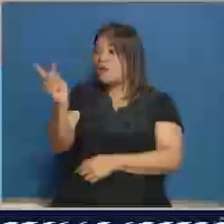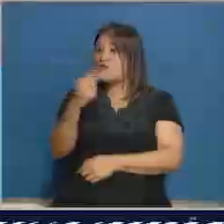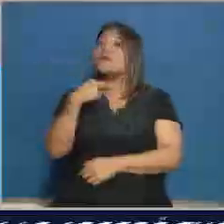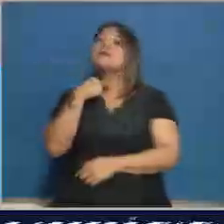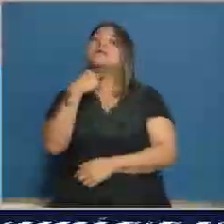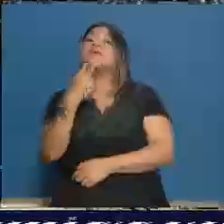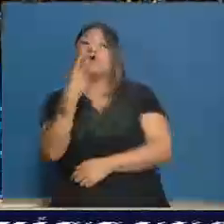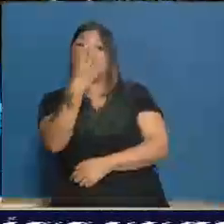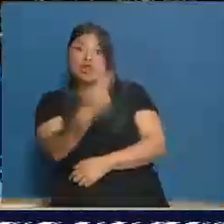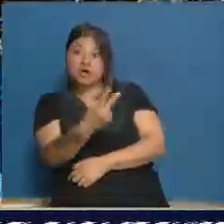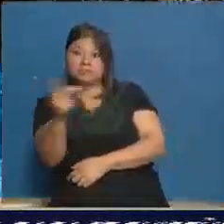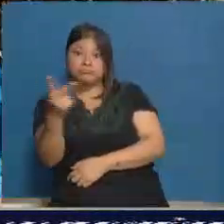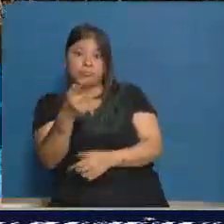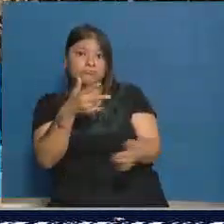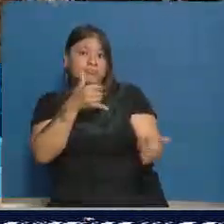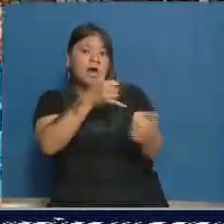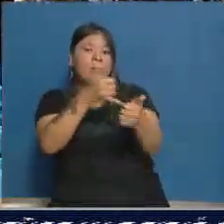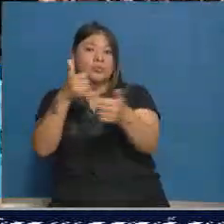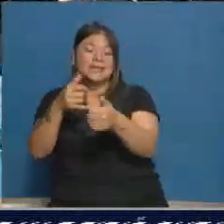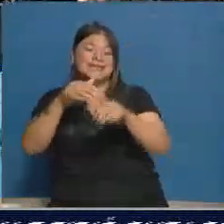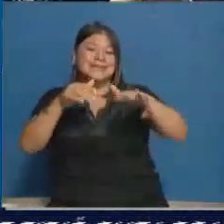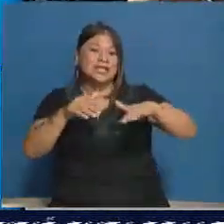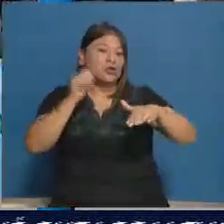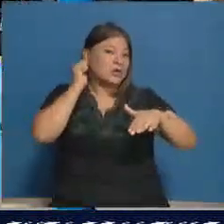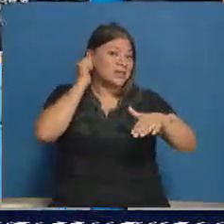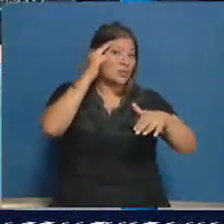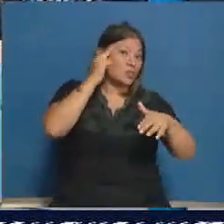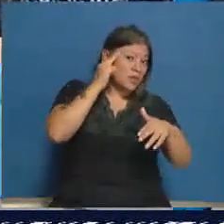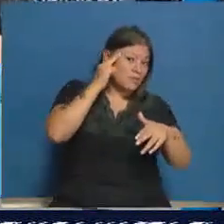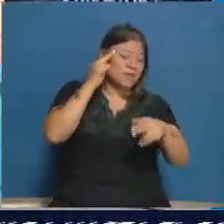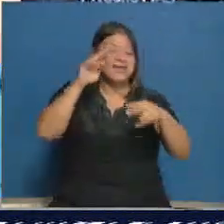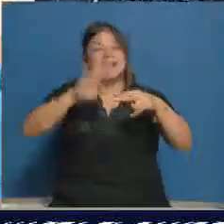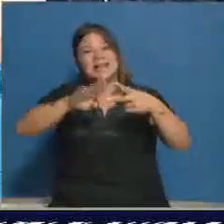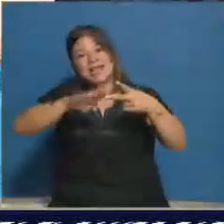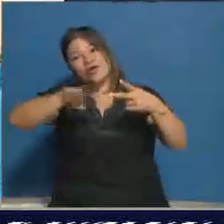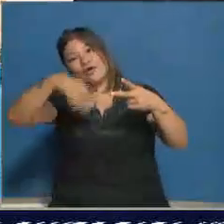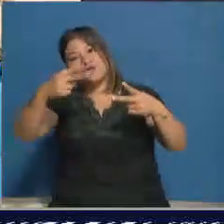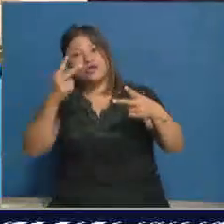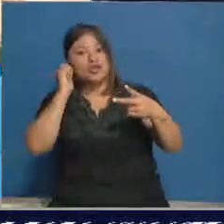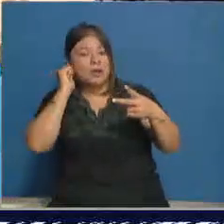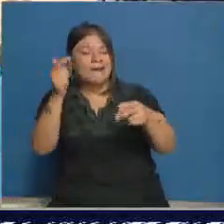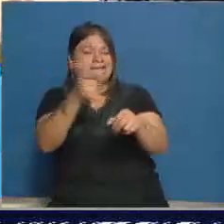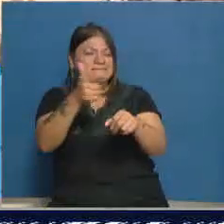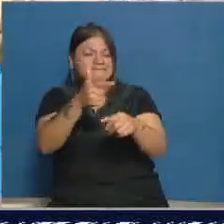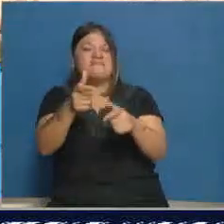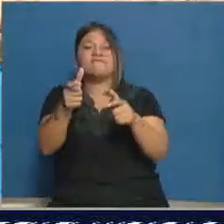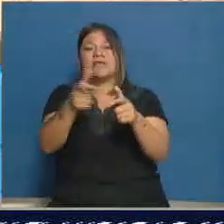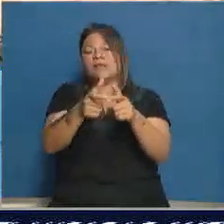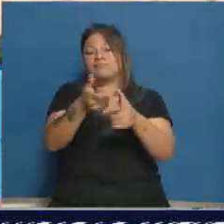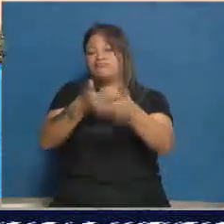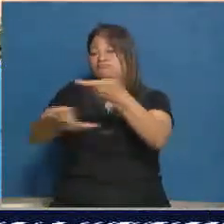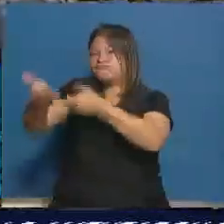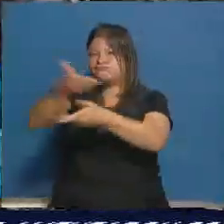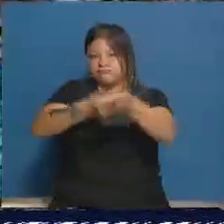hijos, según la investigación, de 9 y casi 2 años. Los grababan e intercambiaban videos. Cayeron tras